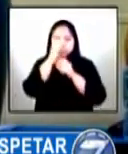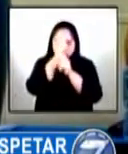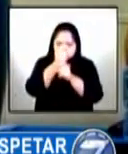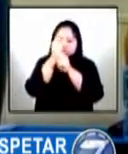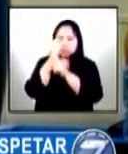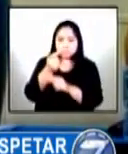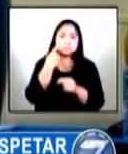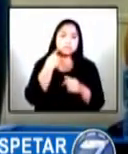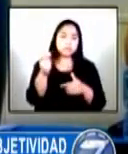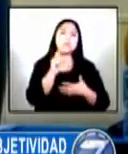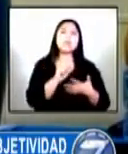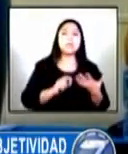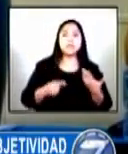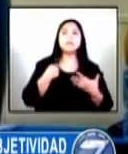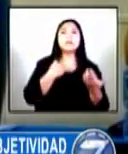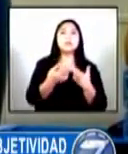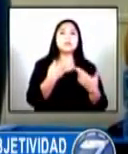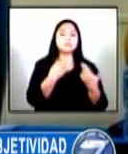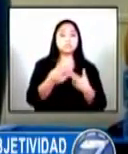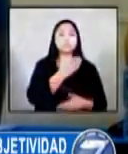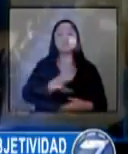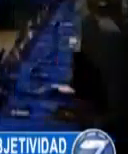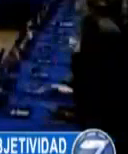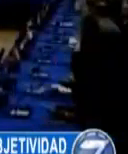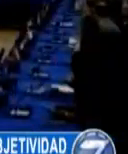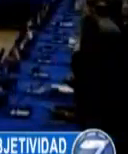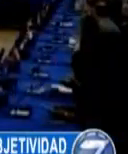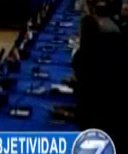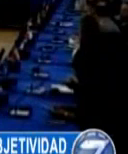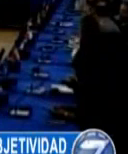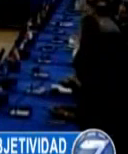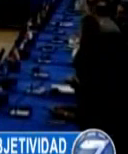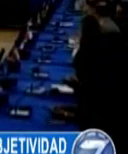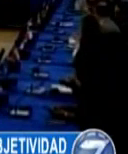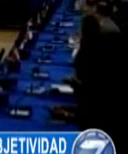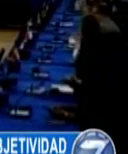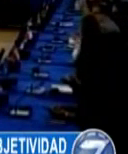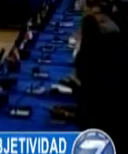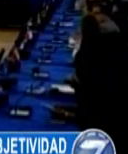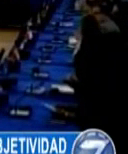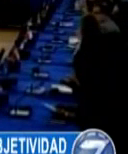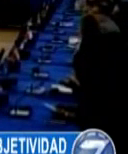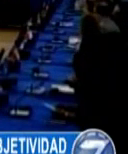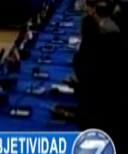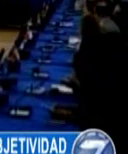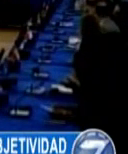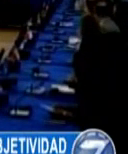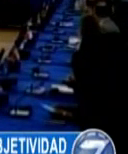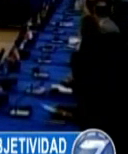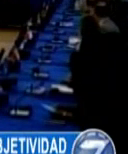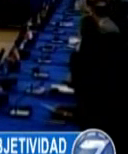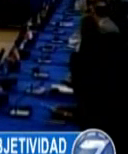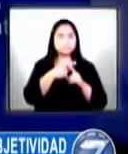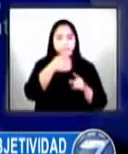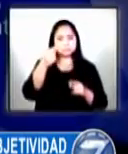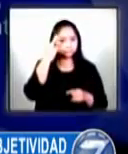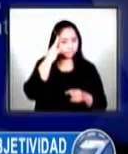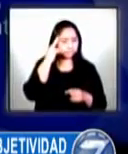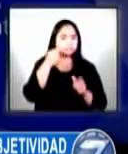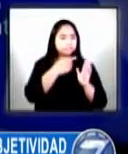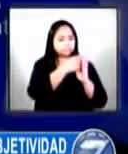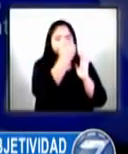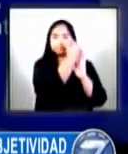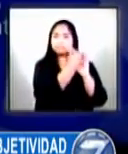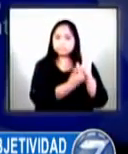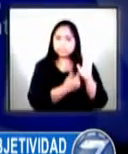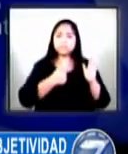caracterizado la relación del Estado con este órgano. Confío en que las consideraciones que he hecho con total